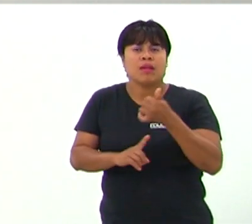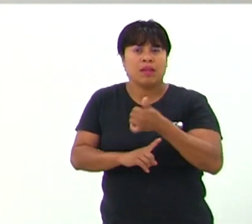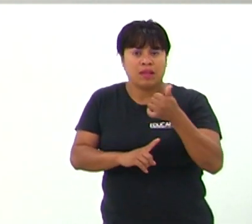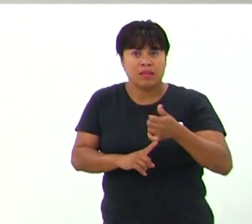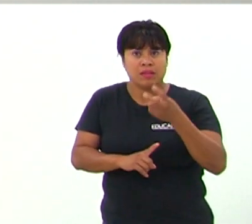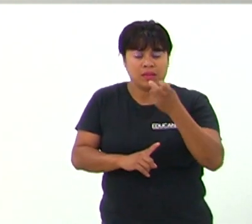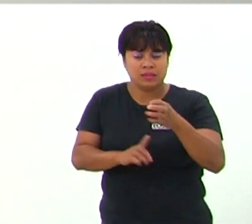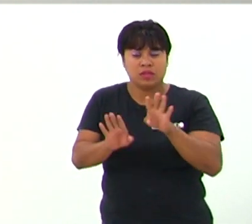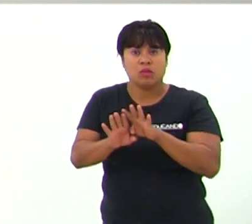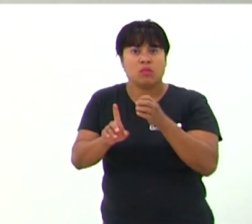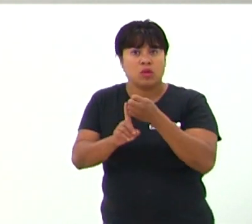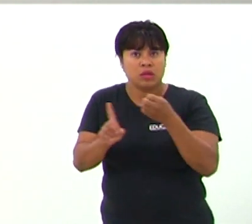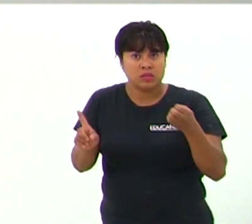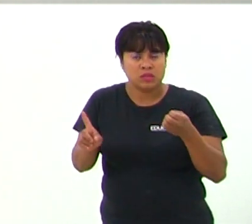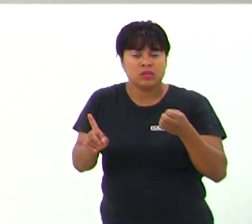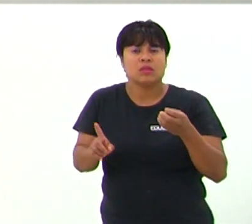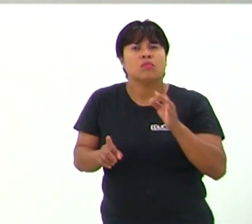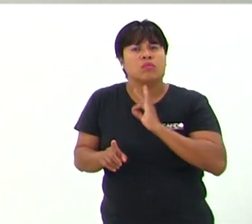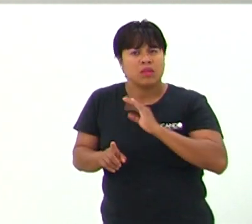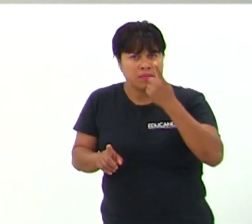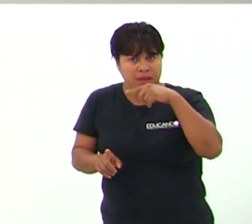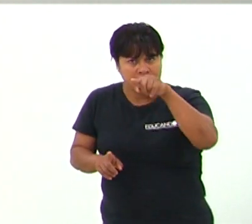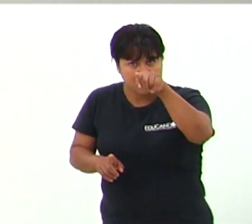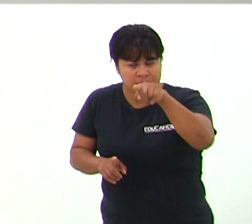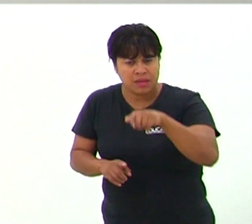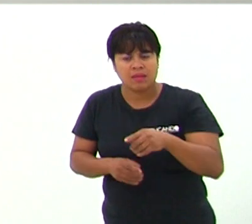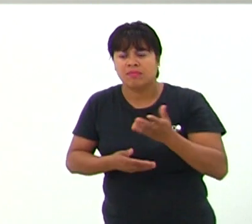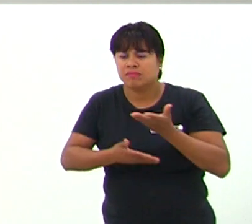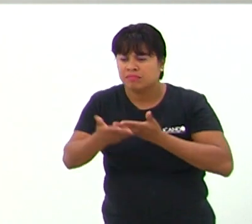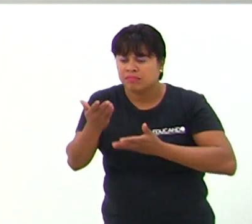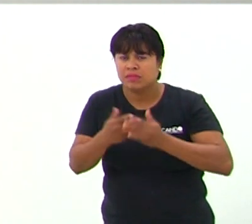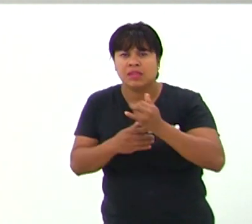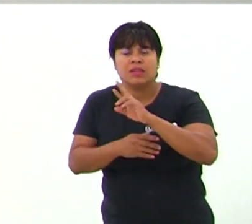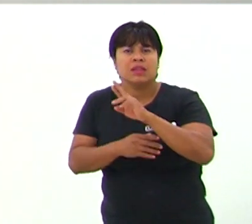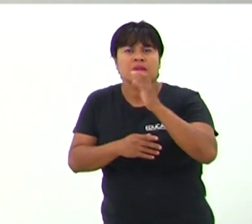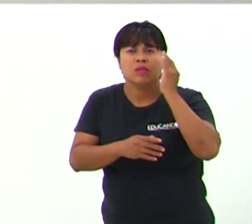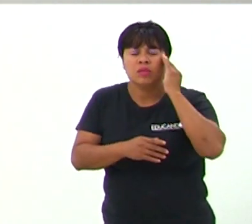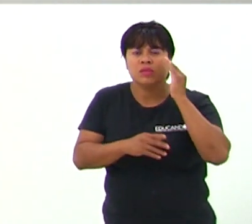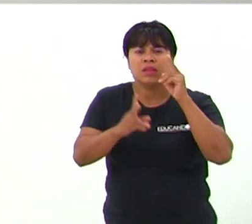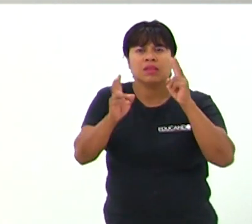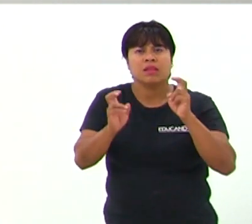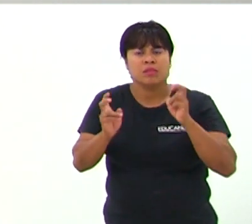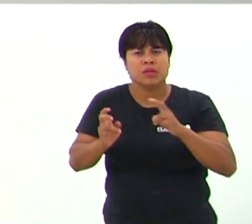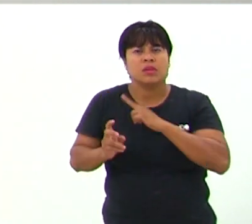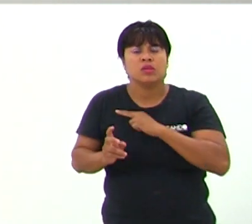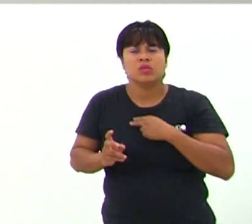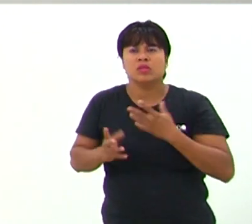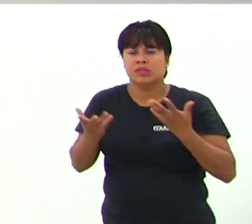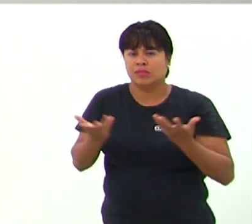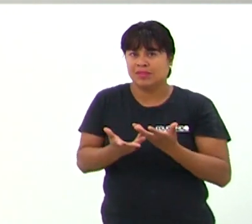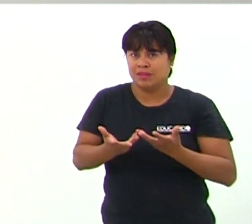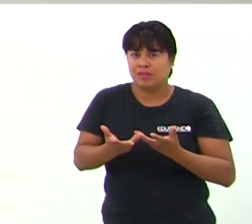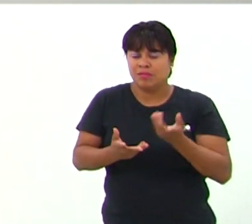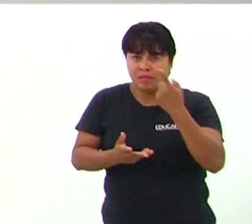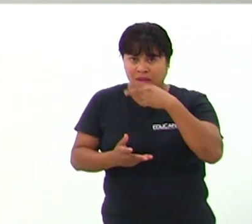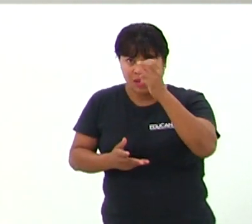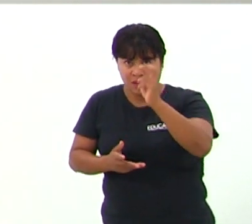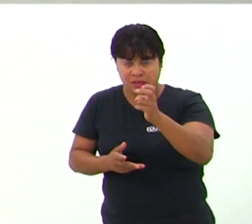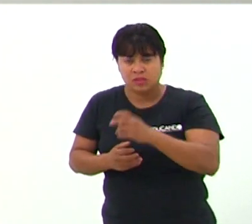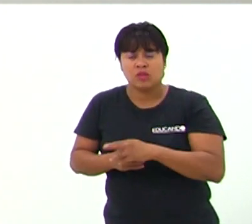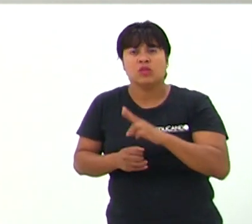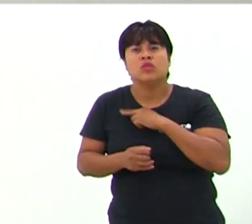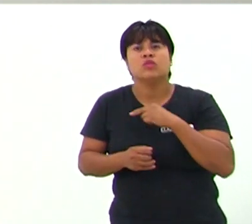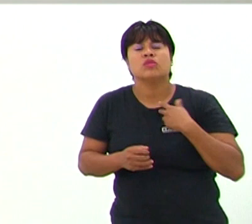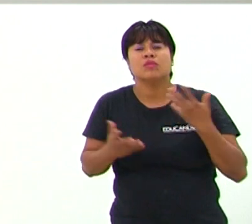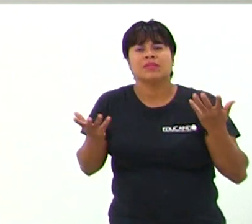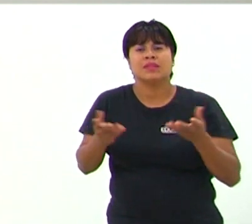de estas oraciones te van a permitir a ti entablar y reconocer el tema que estamos definiendo. Para ello, vamos a